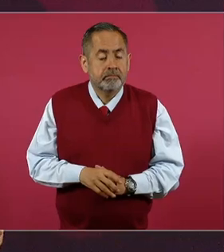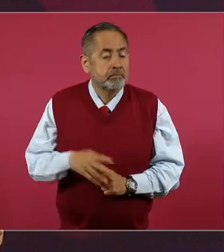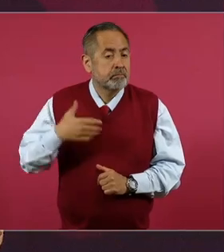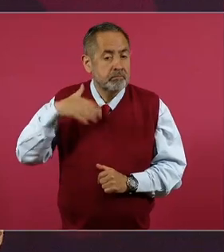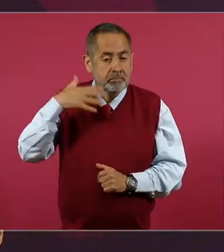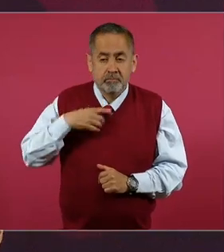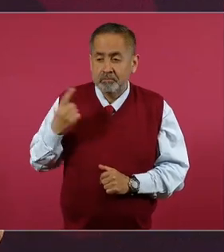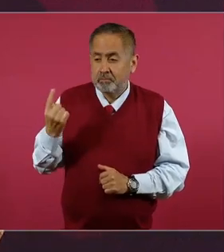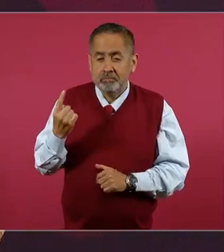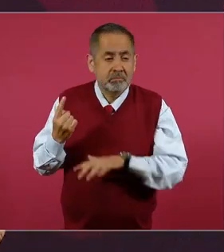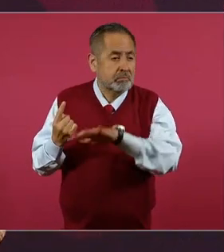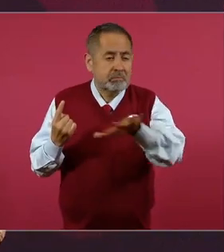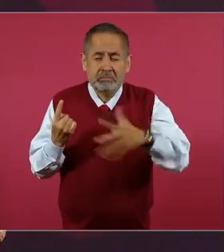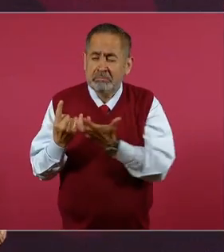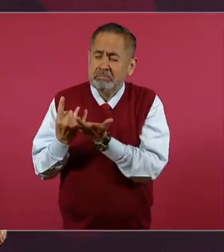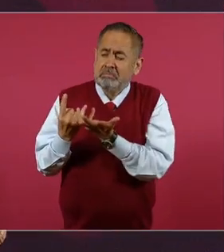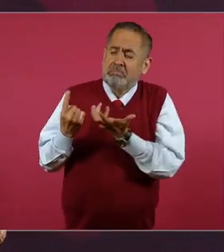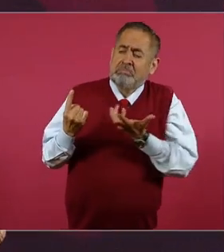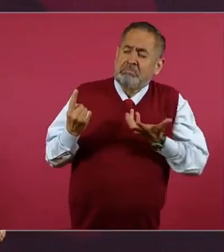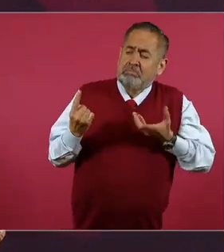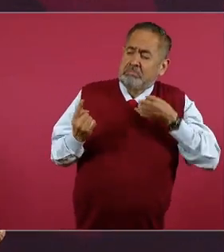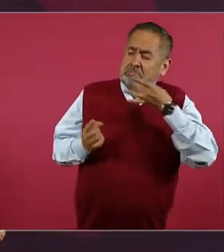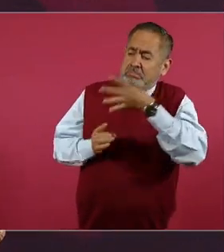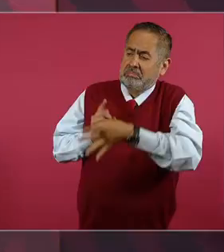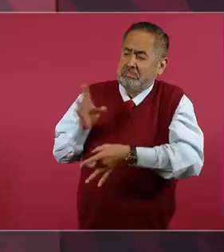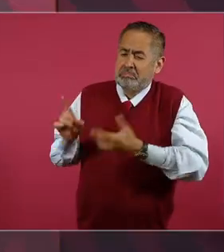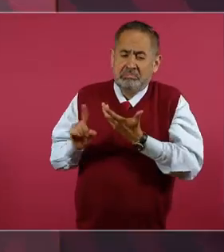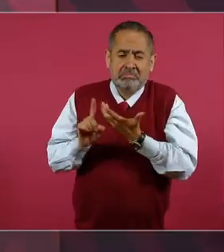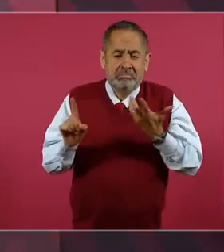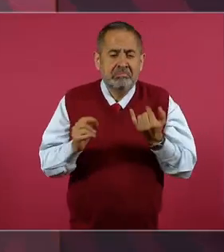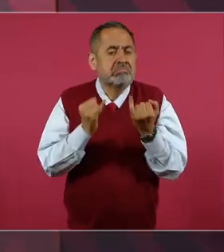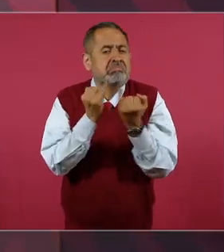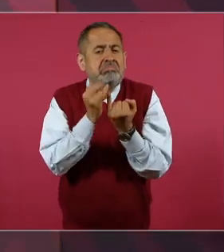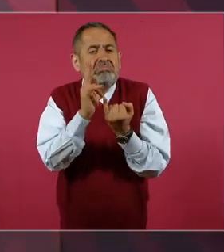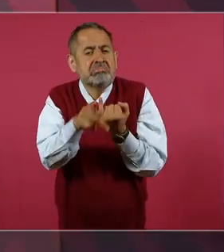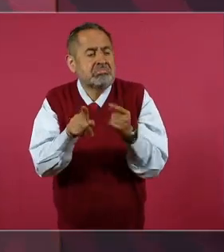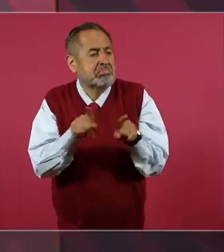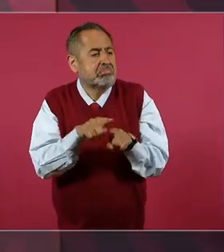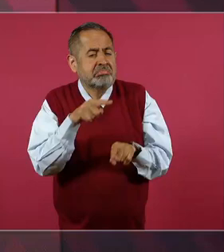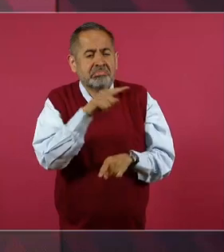rechazados. Me rechazaban igual que a Salinas,